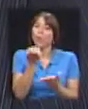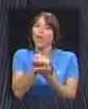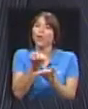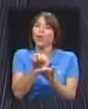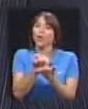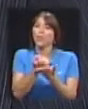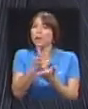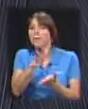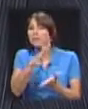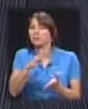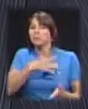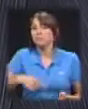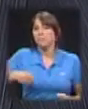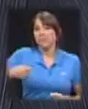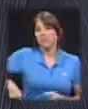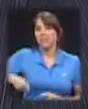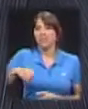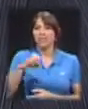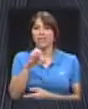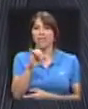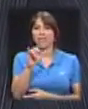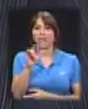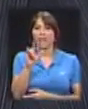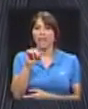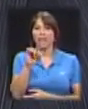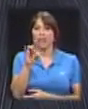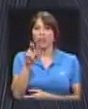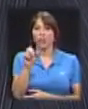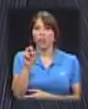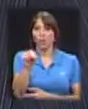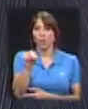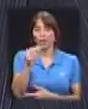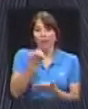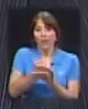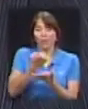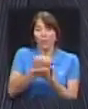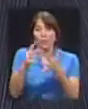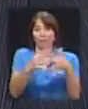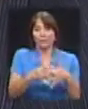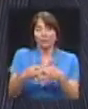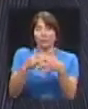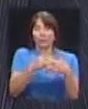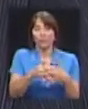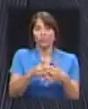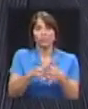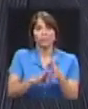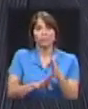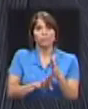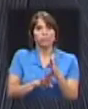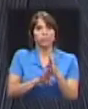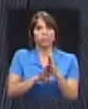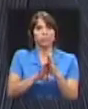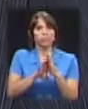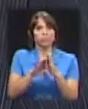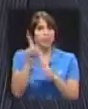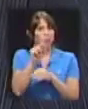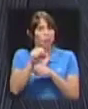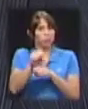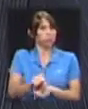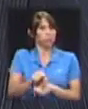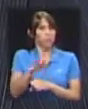de Clinton, cómo la economía de Estados Unidos tuvo un crecimiento inusual de cerca de 5%